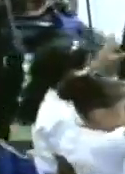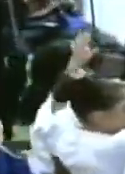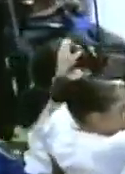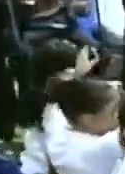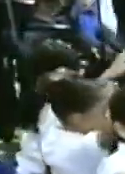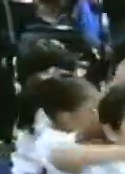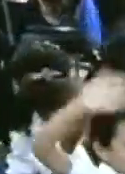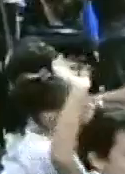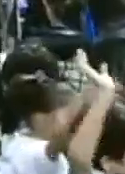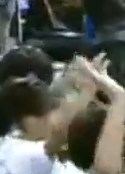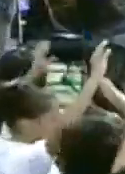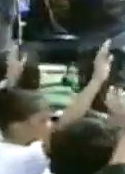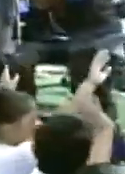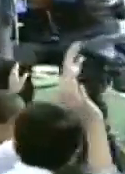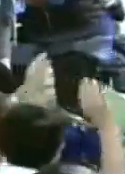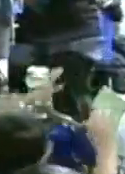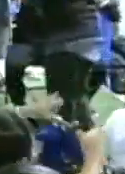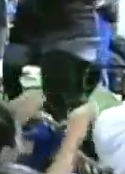Gracias.